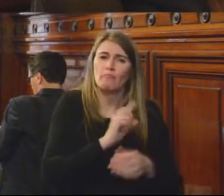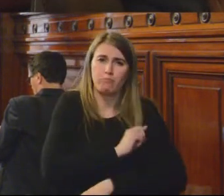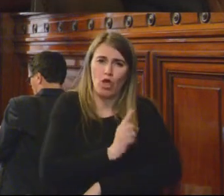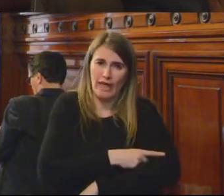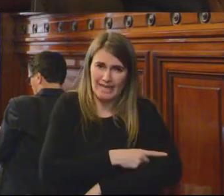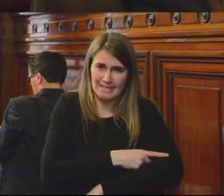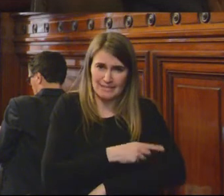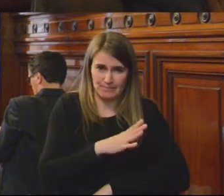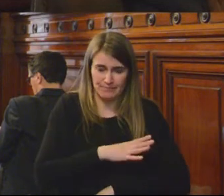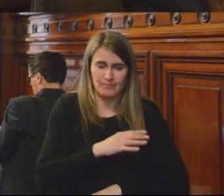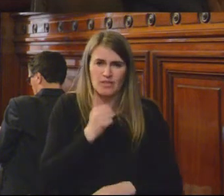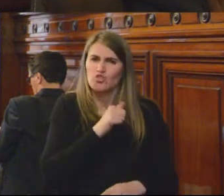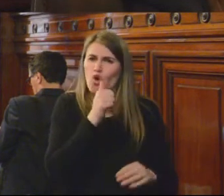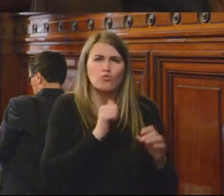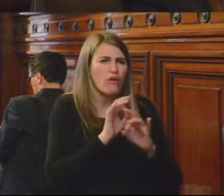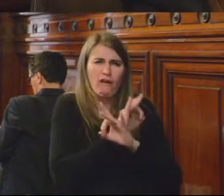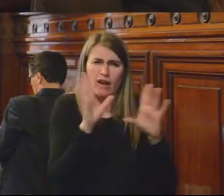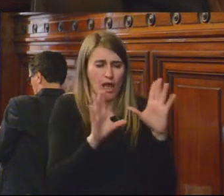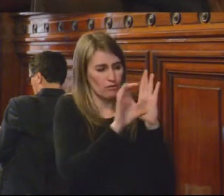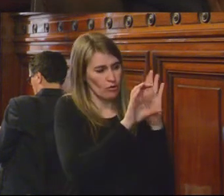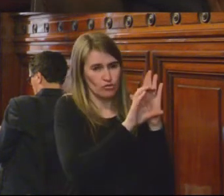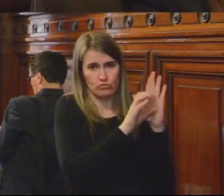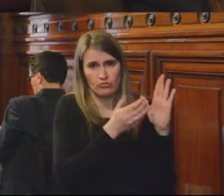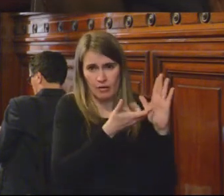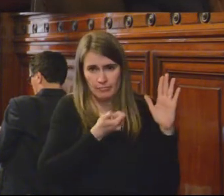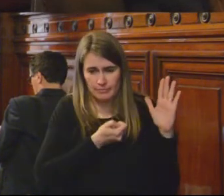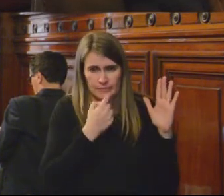la solución. Lo dice expresamente,